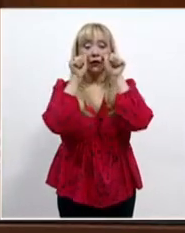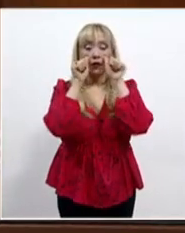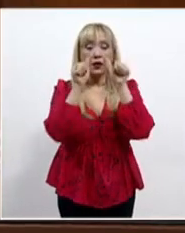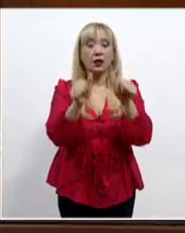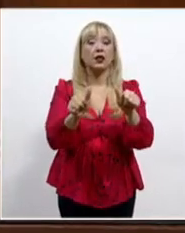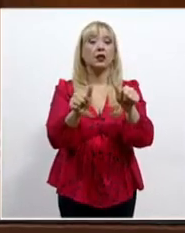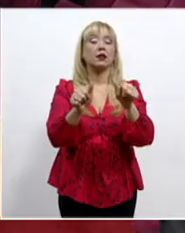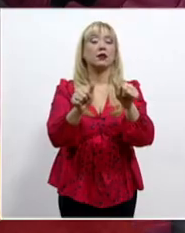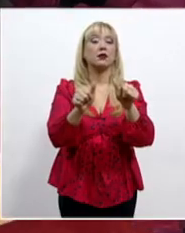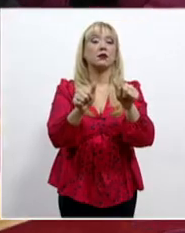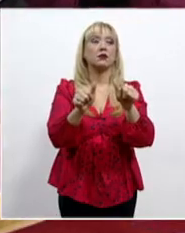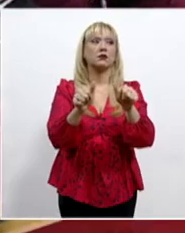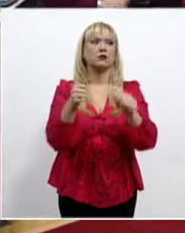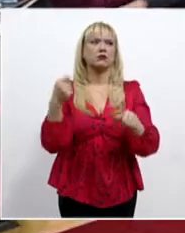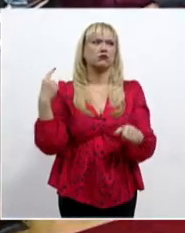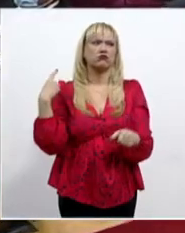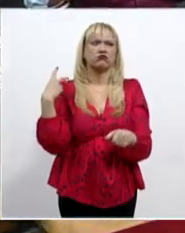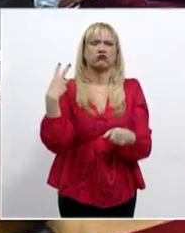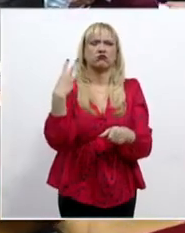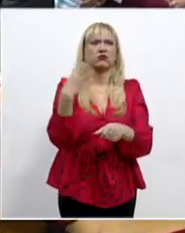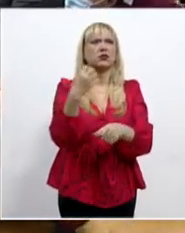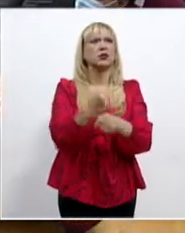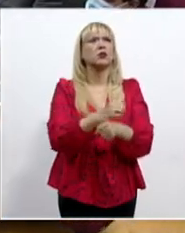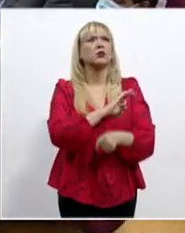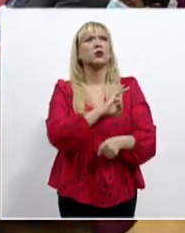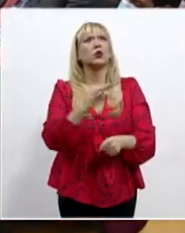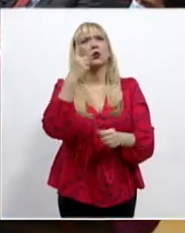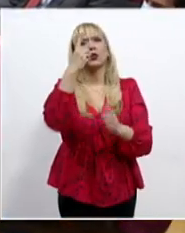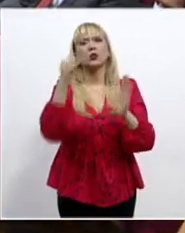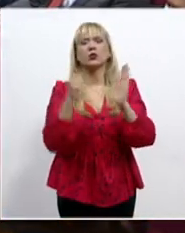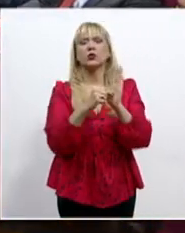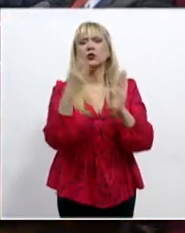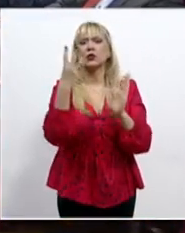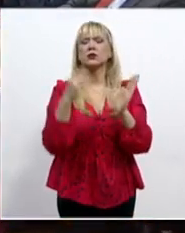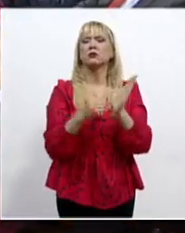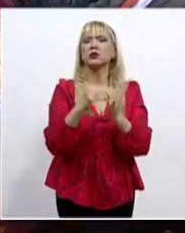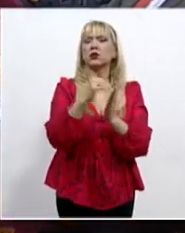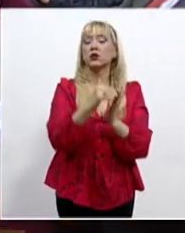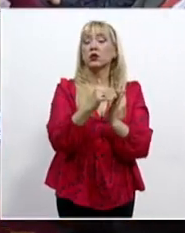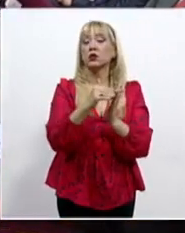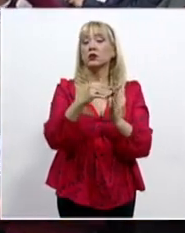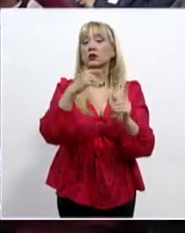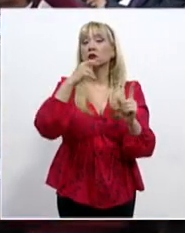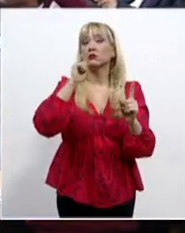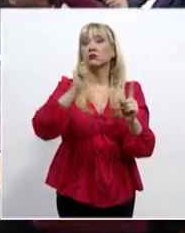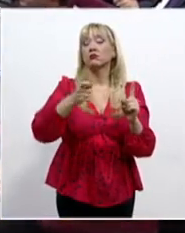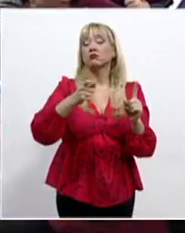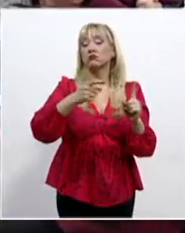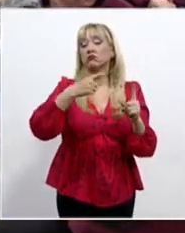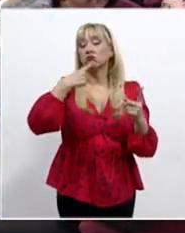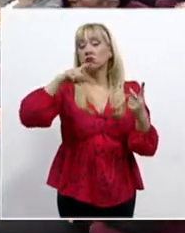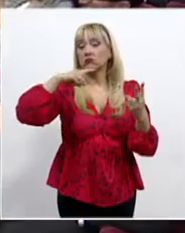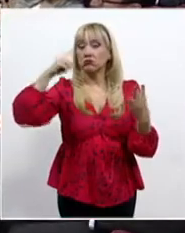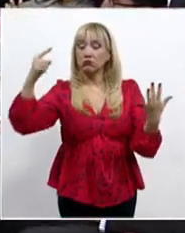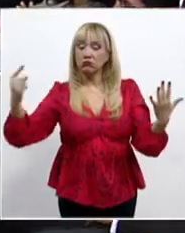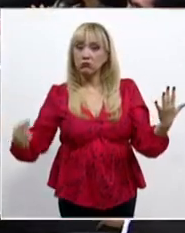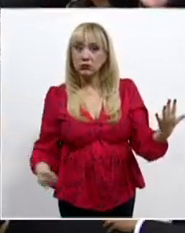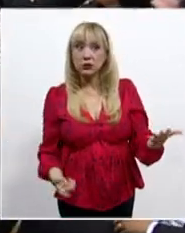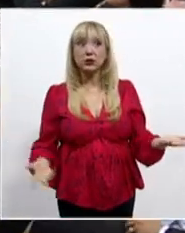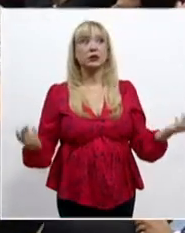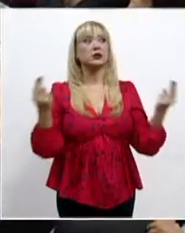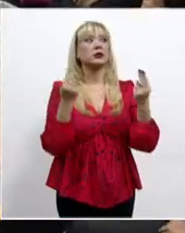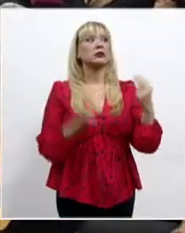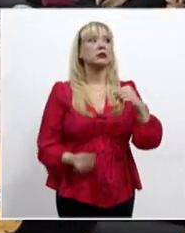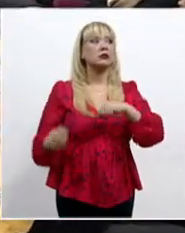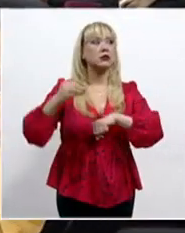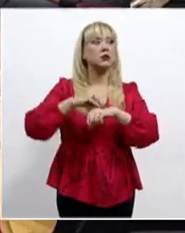ha hecho en los últimos años, cerca de 1.3 millones de asuntos. También está la necesidad de